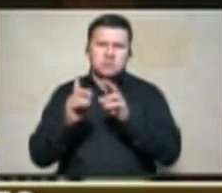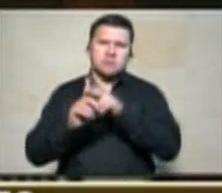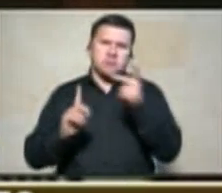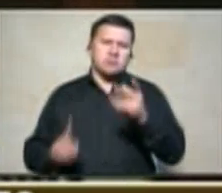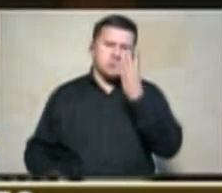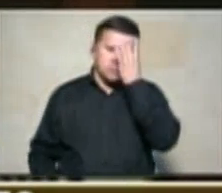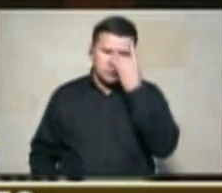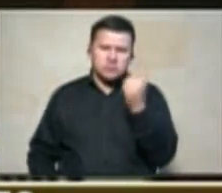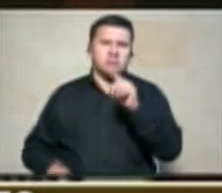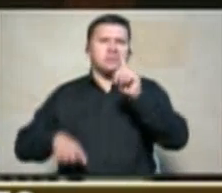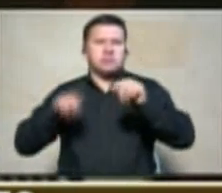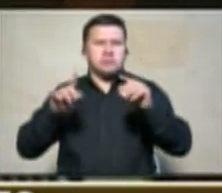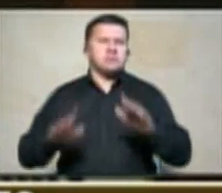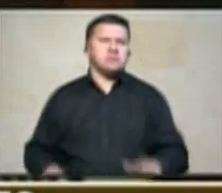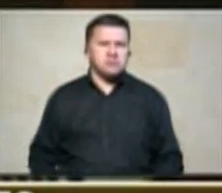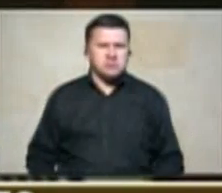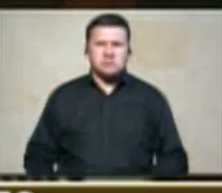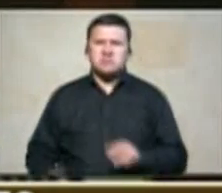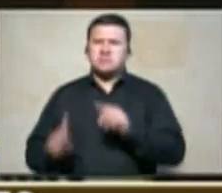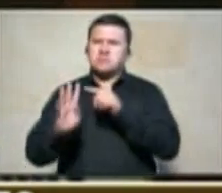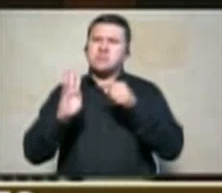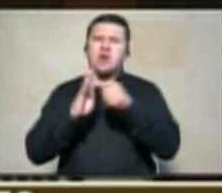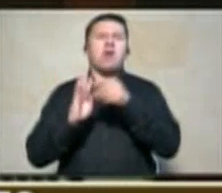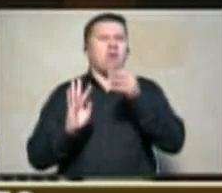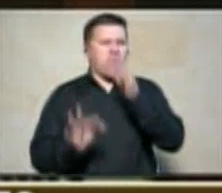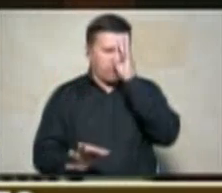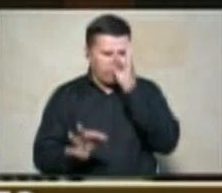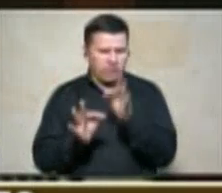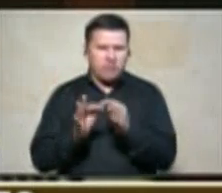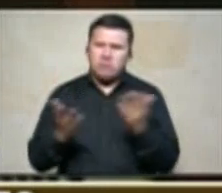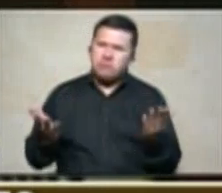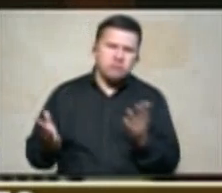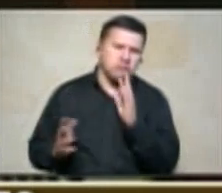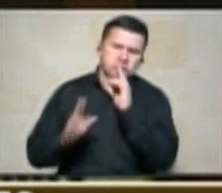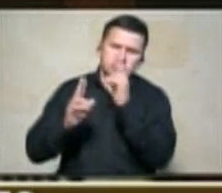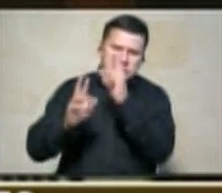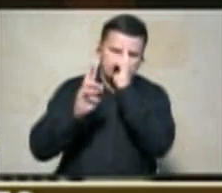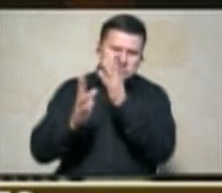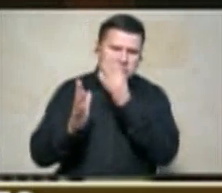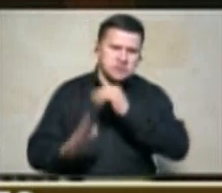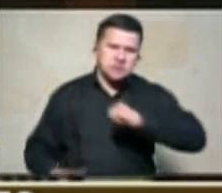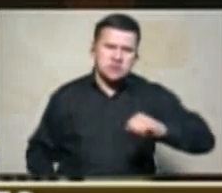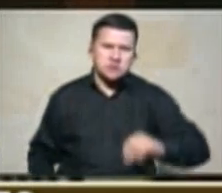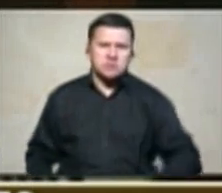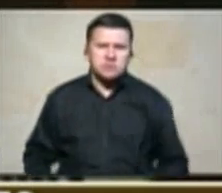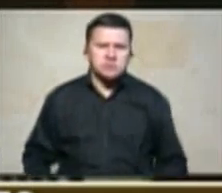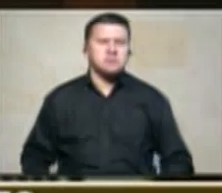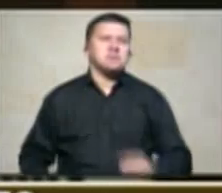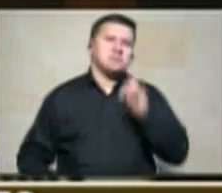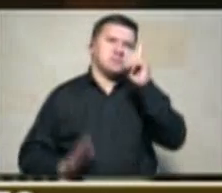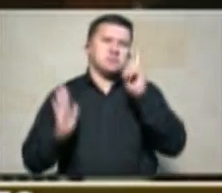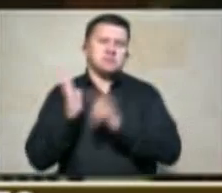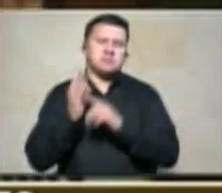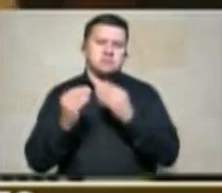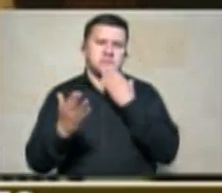no se les está respetando el derecho. Mil gracias, presidente, y de nuevo felicitaciones a María Fernanda Cabal.